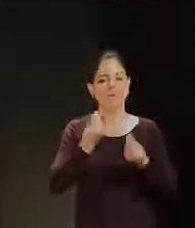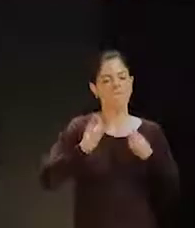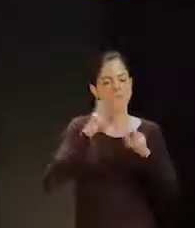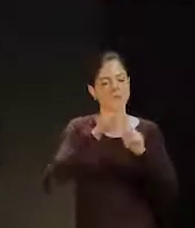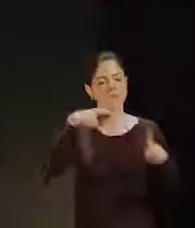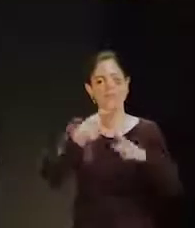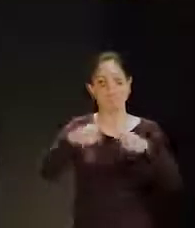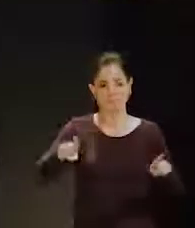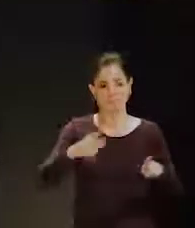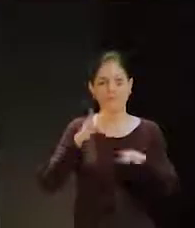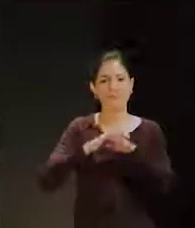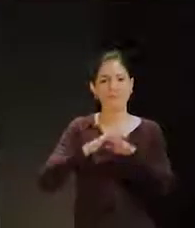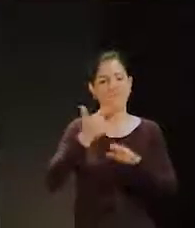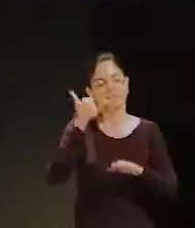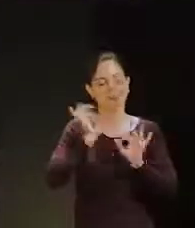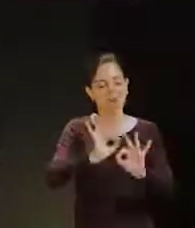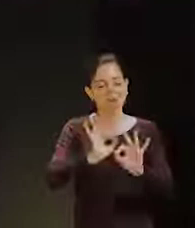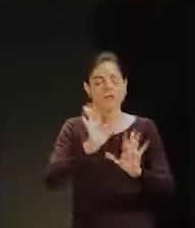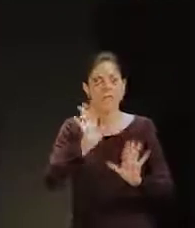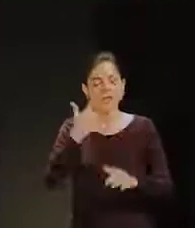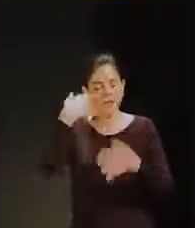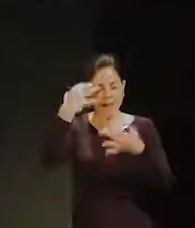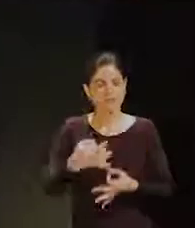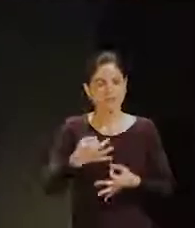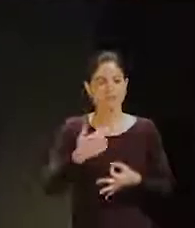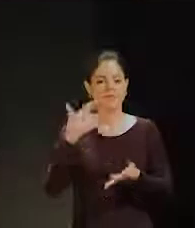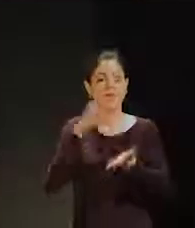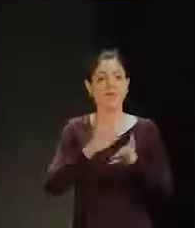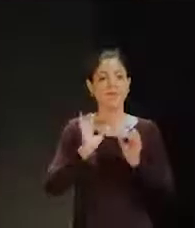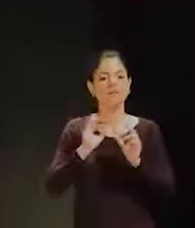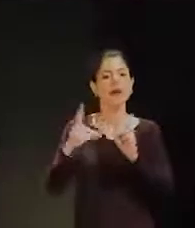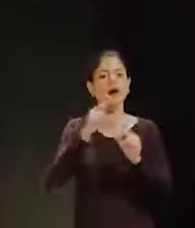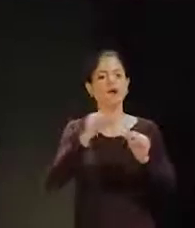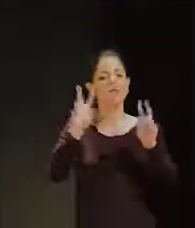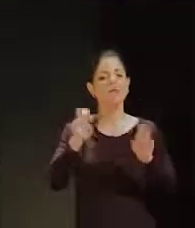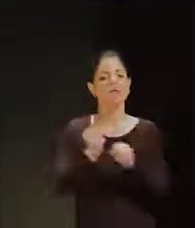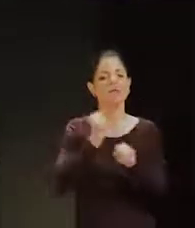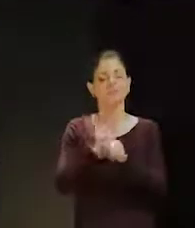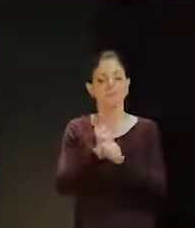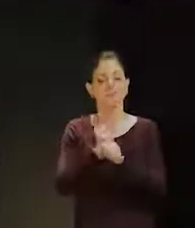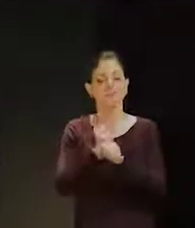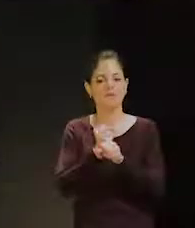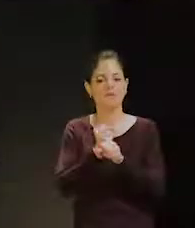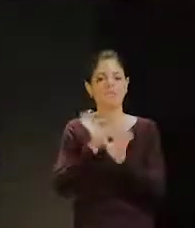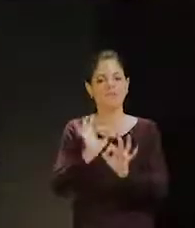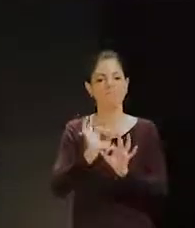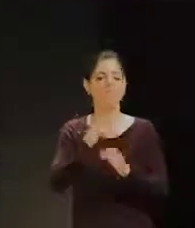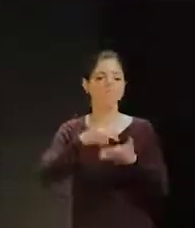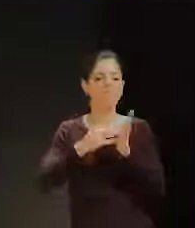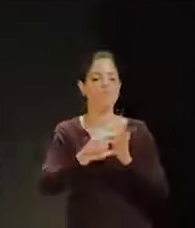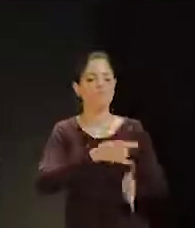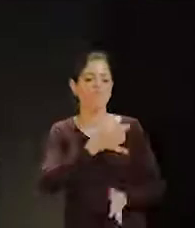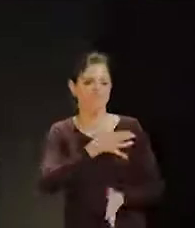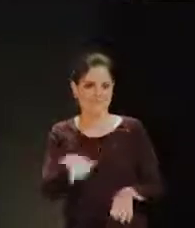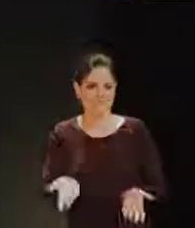diferente. Disculpa, yo soy muy concreta porque realmente cuando se habla de trabajo es una cuestión sindical para mí.